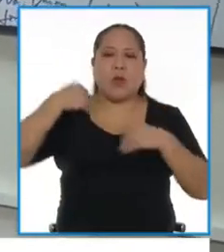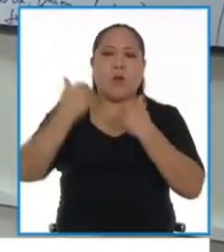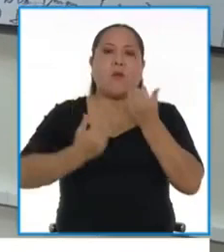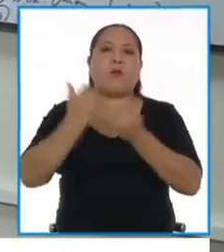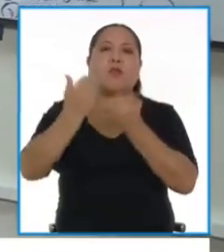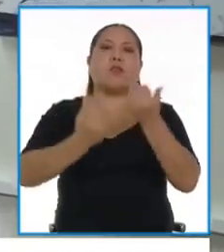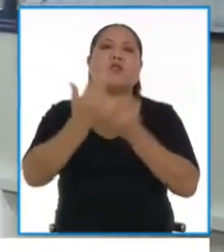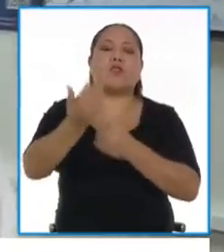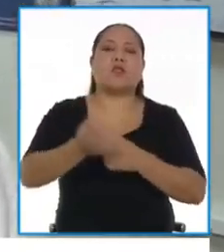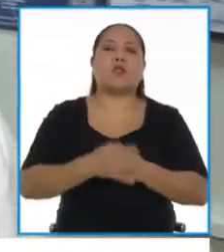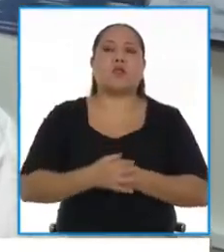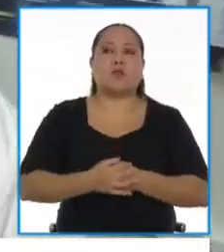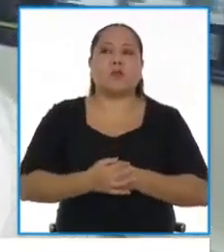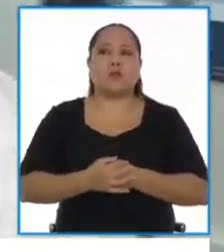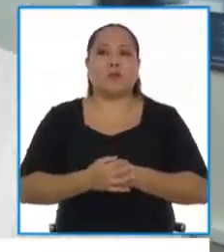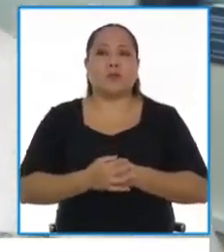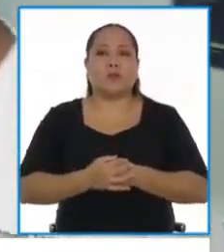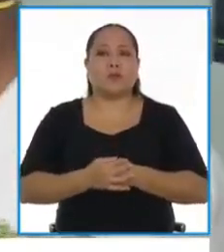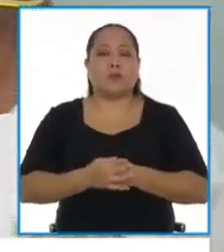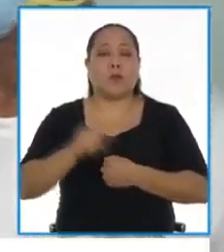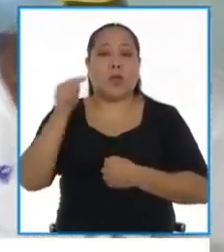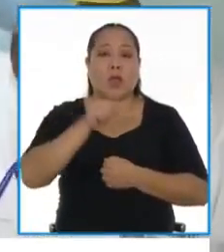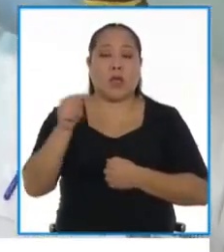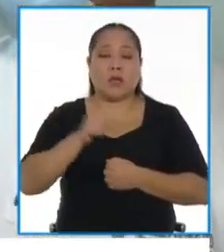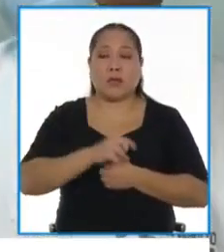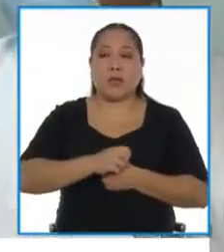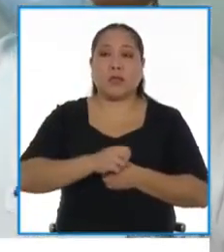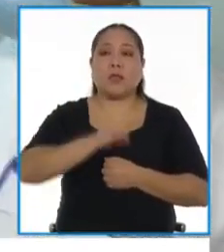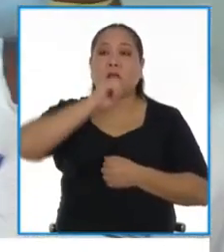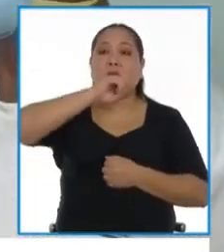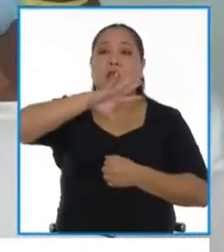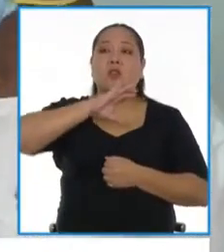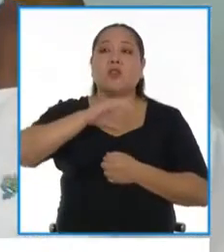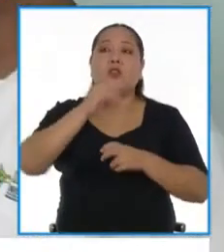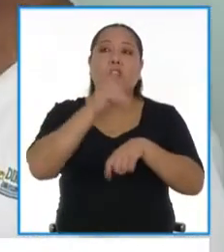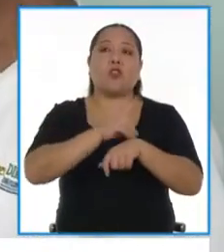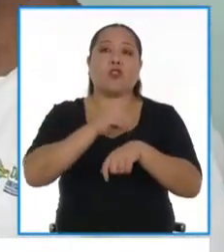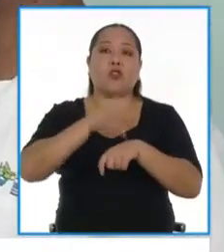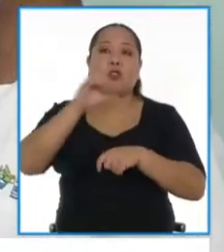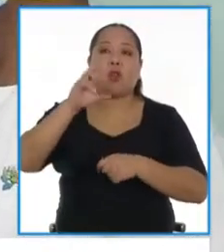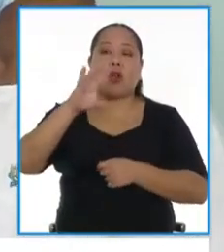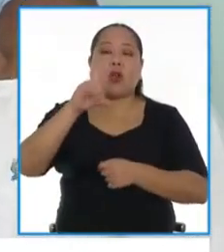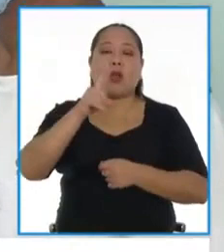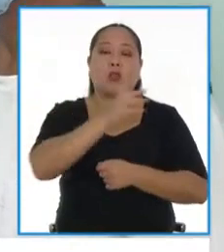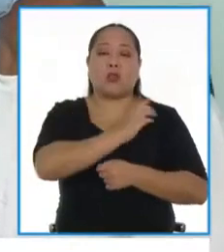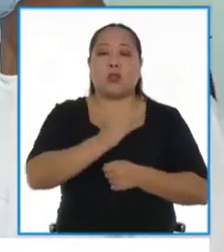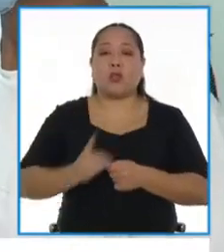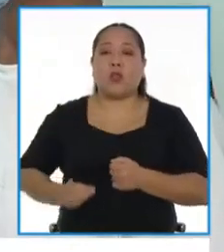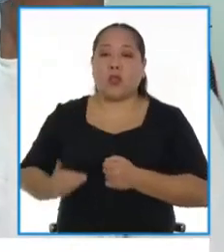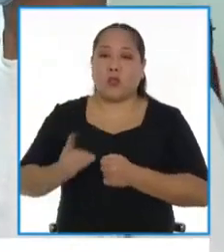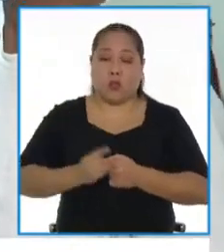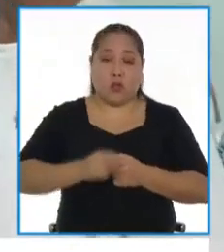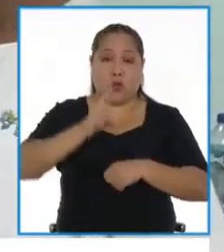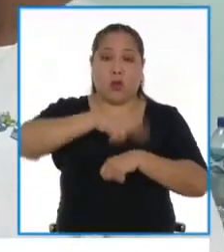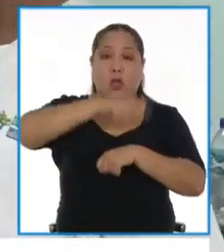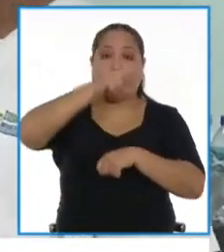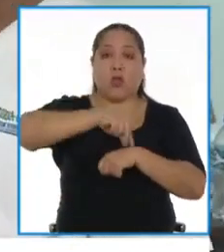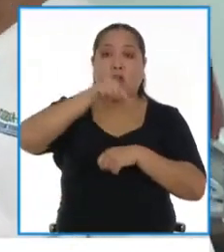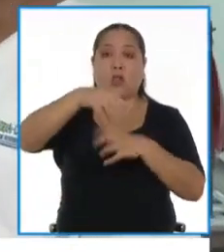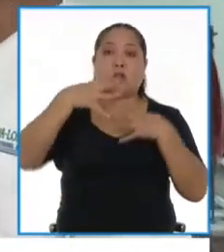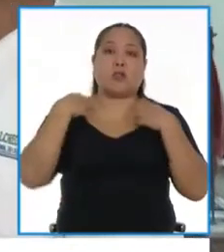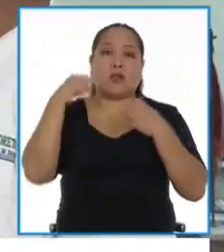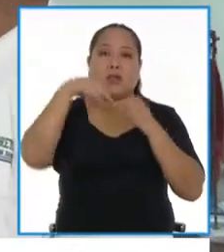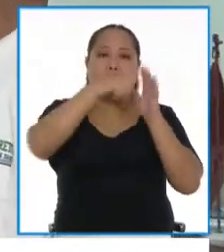proceso que les va a hacer. Perfecto, doctor. Es el pronunciamiento del doctor Carlos Calampa como director regional de salud frente a esta